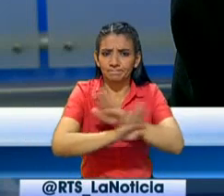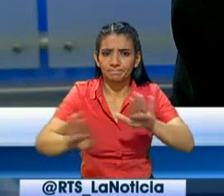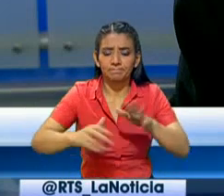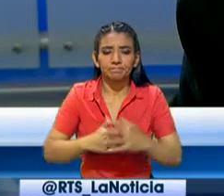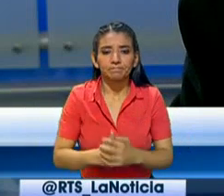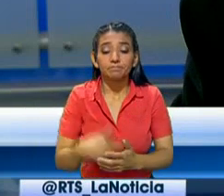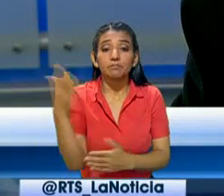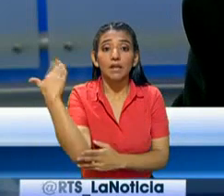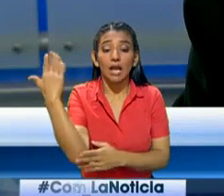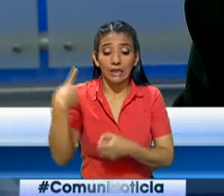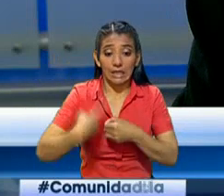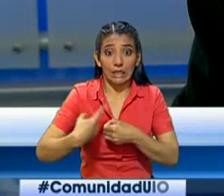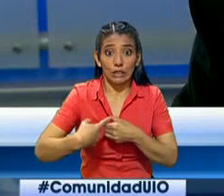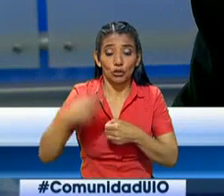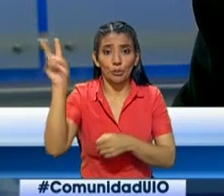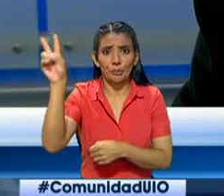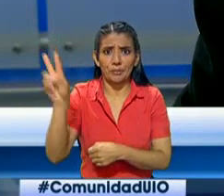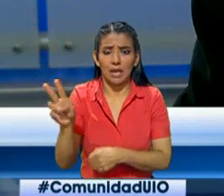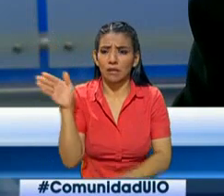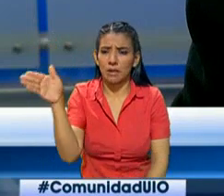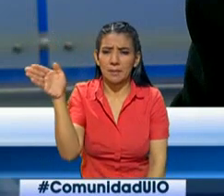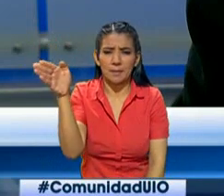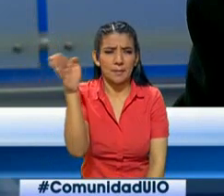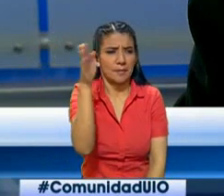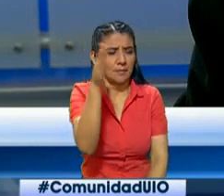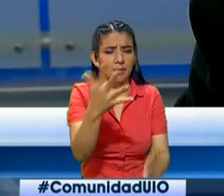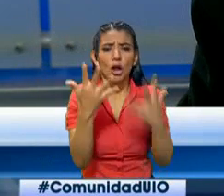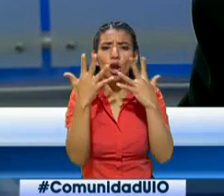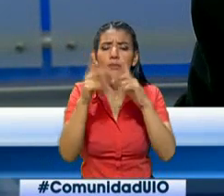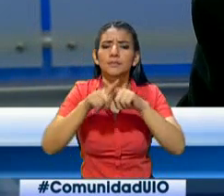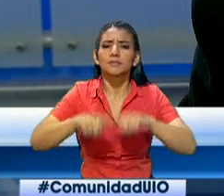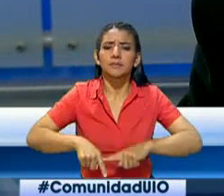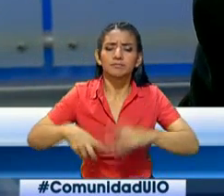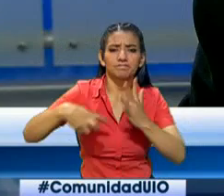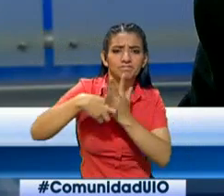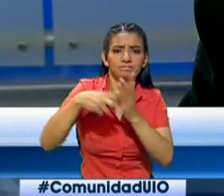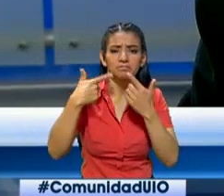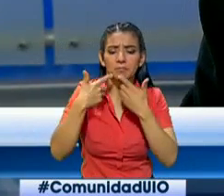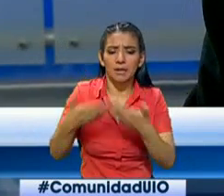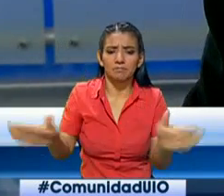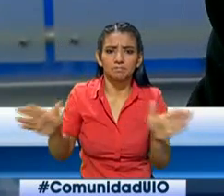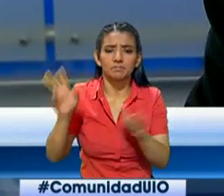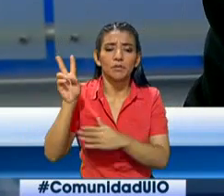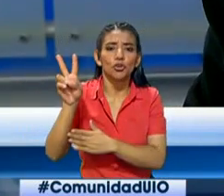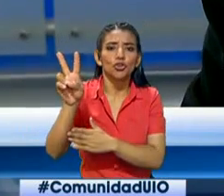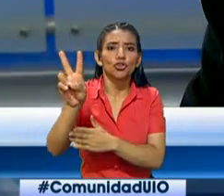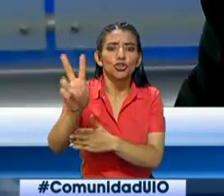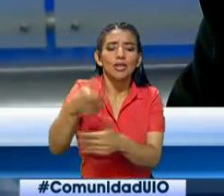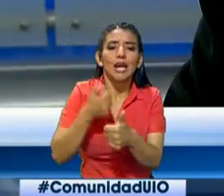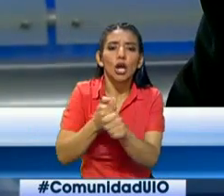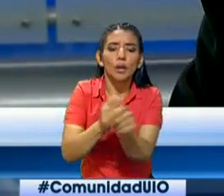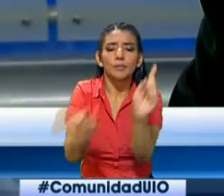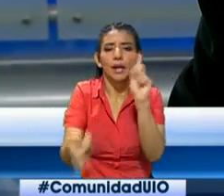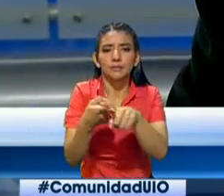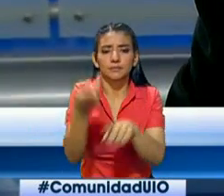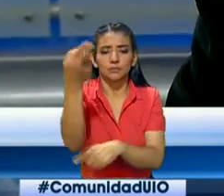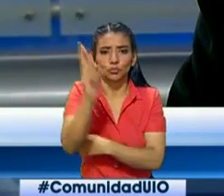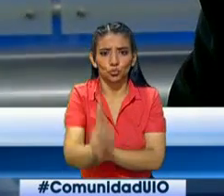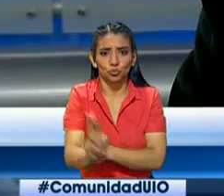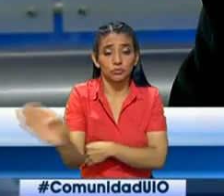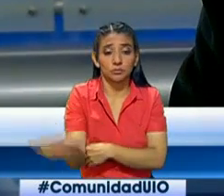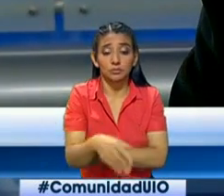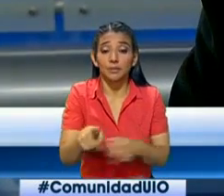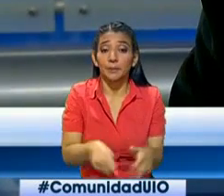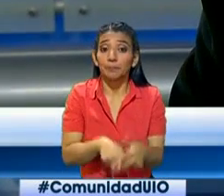Quito, Mauricio Rodas, este viernes realizó un recorrido por las obras de las estaciones de ampliación de la Ecovía hacia el sur. Además, dio inicio a la construcción